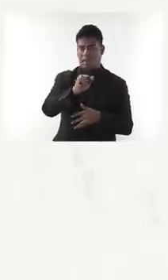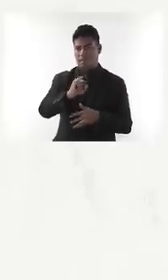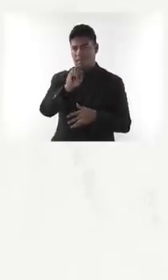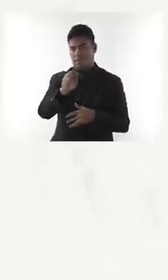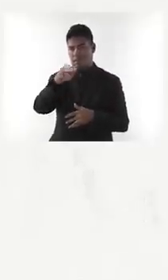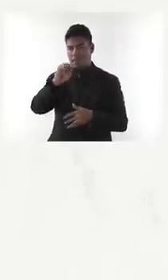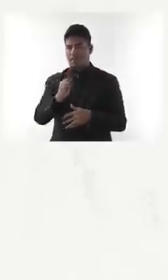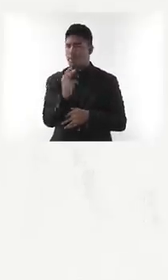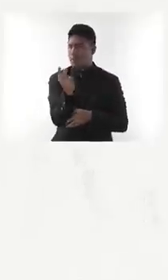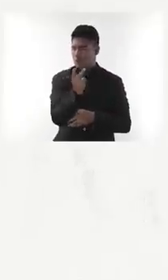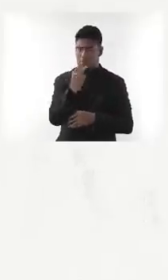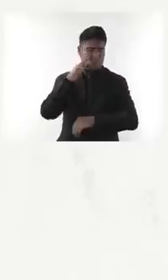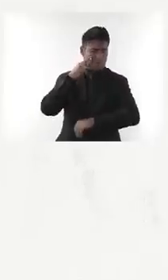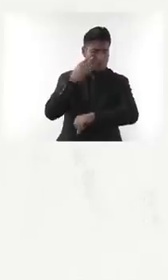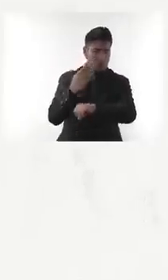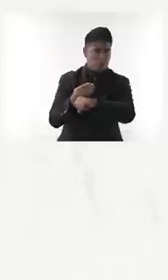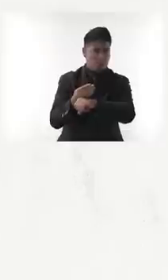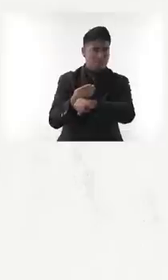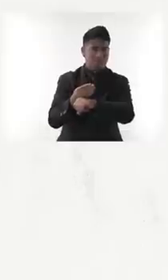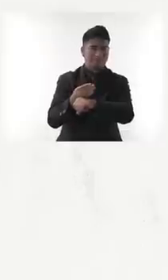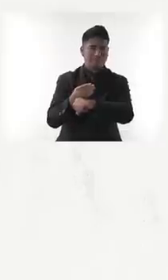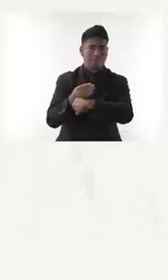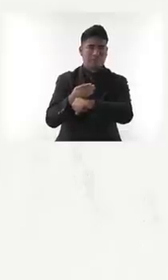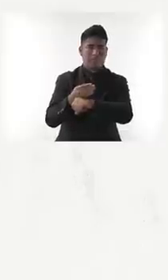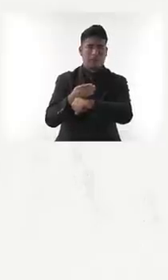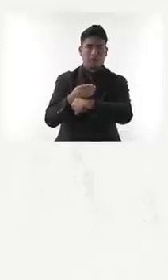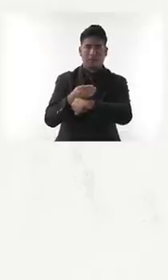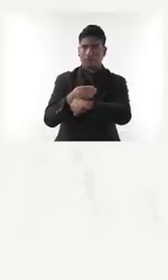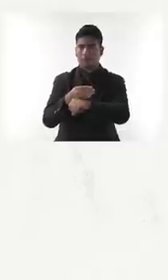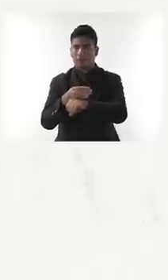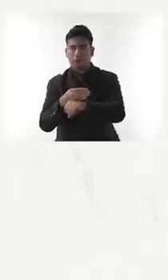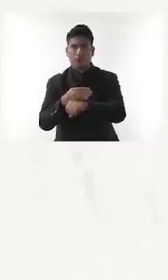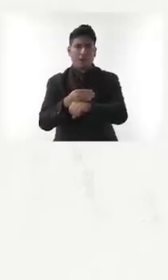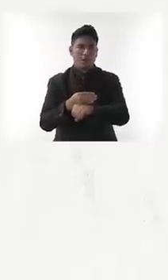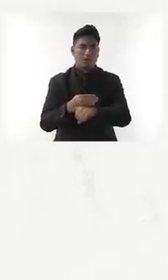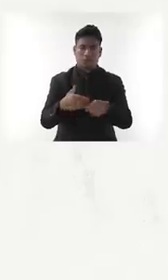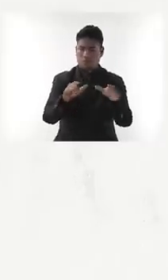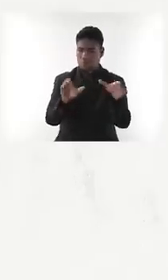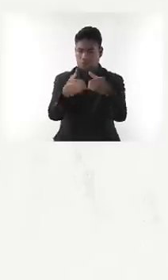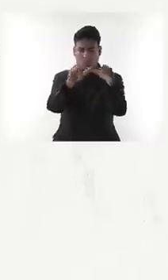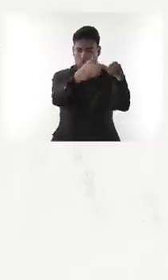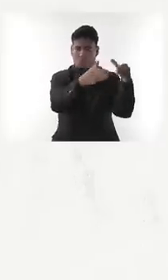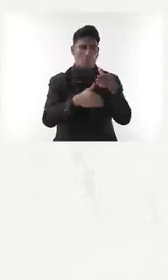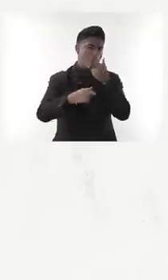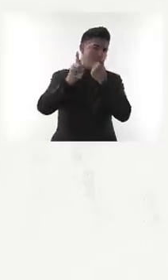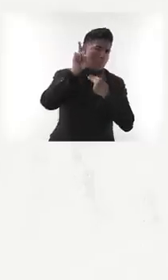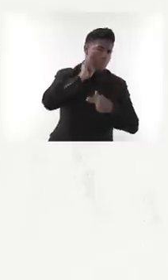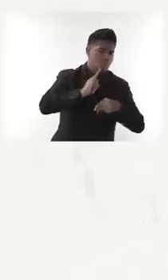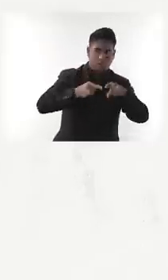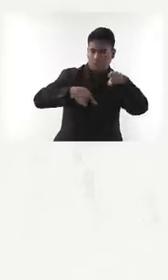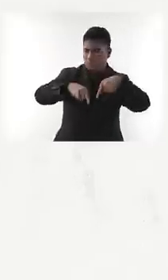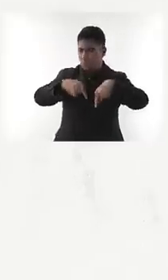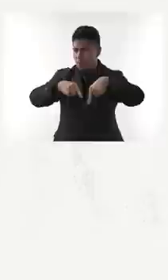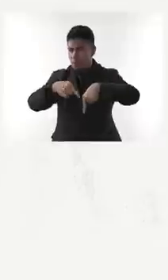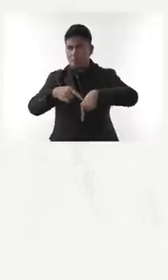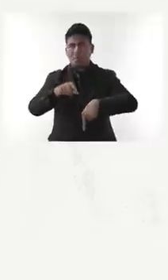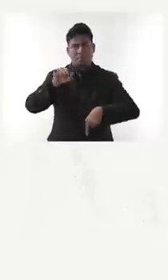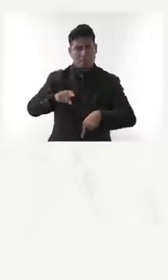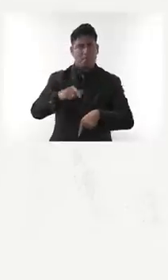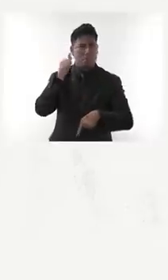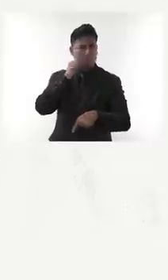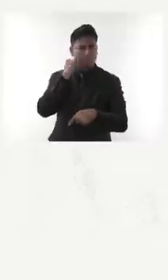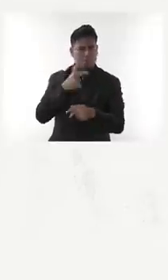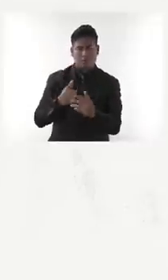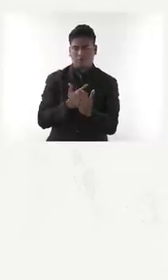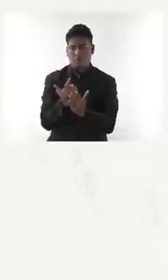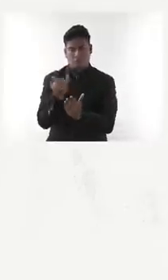como responsables de las direcciones de selecciones femeniles y varoniles, quien le reportarán